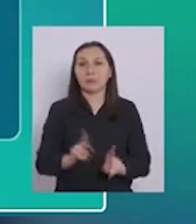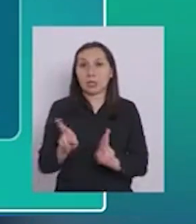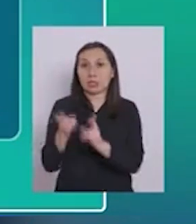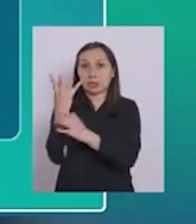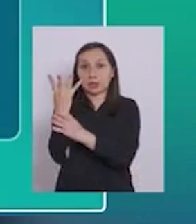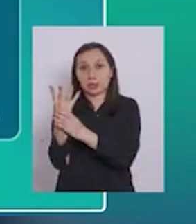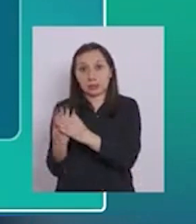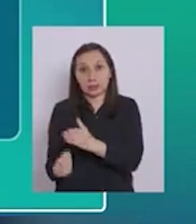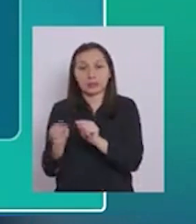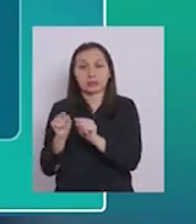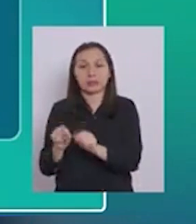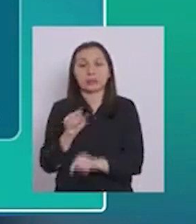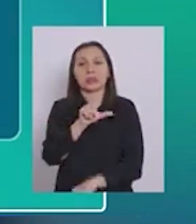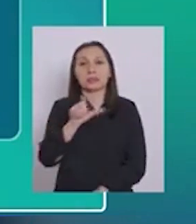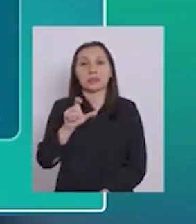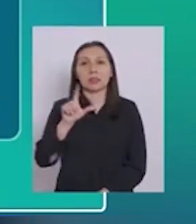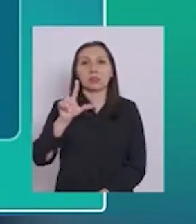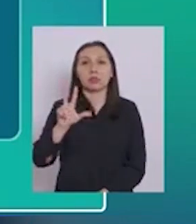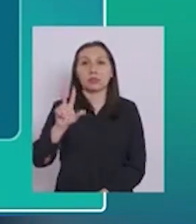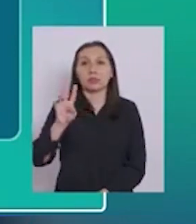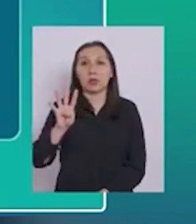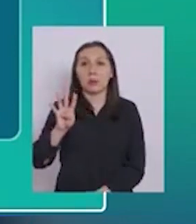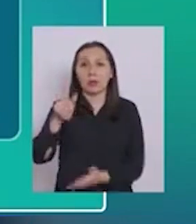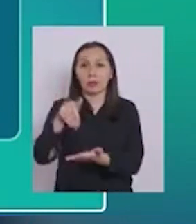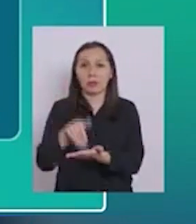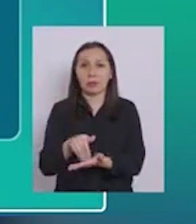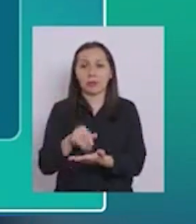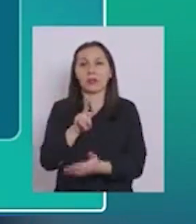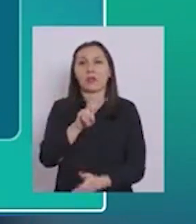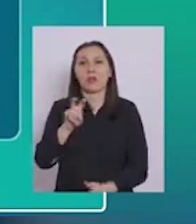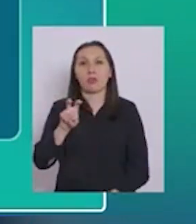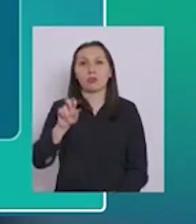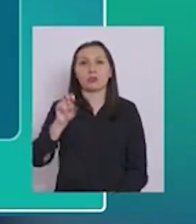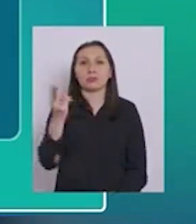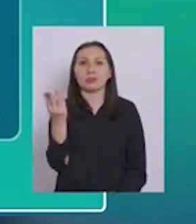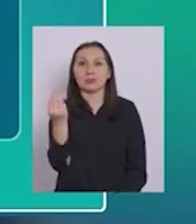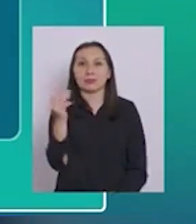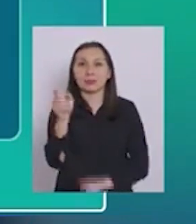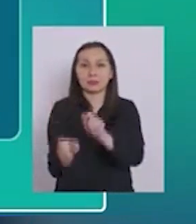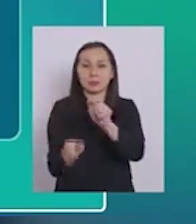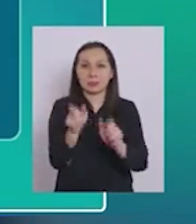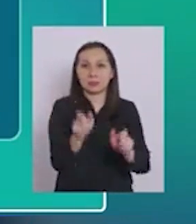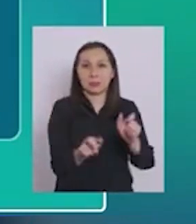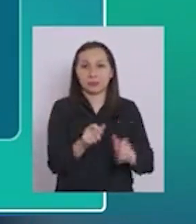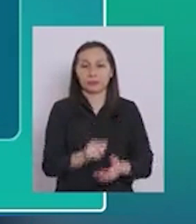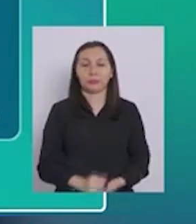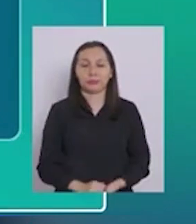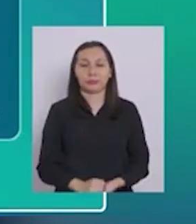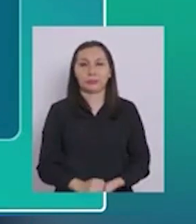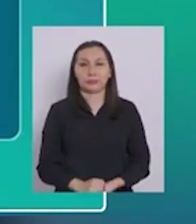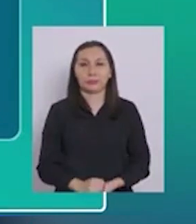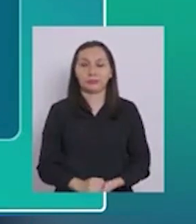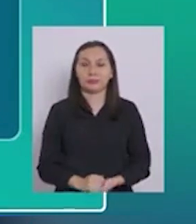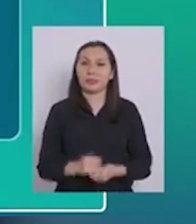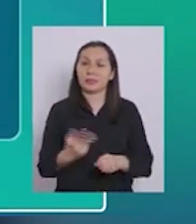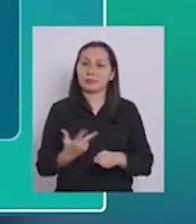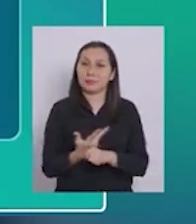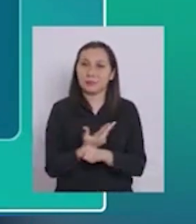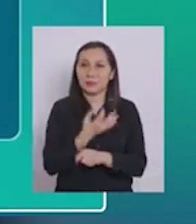los casos recuperados alcanzan los 784 mil 213 casos